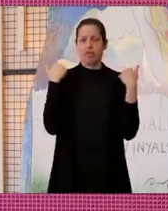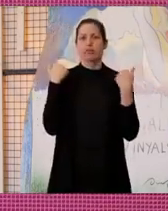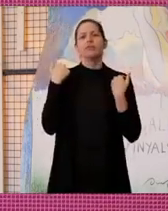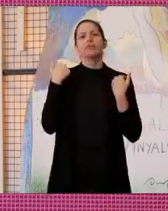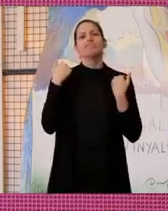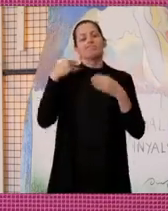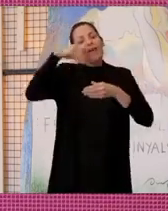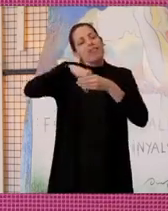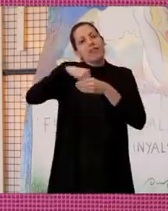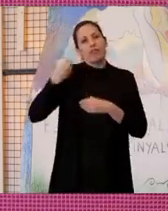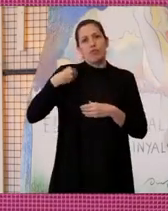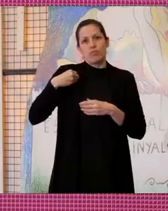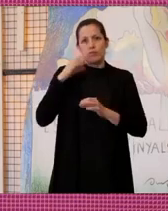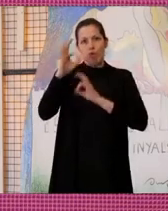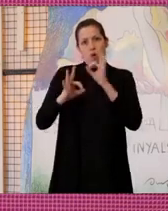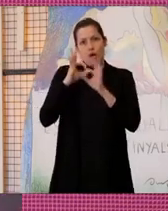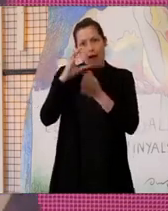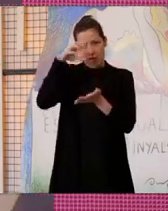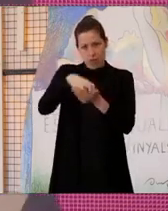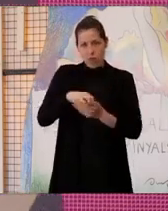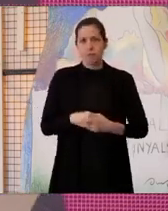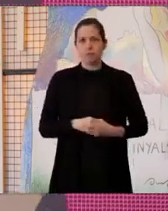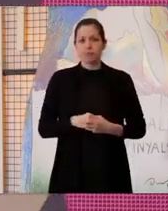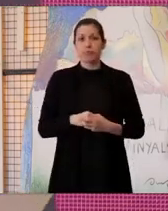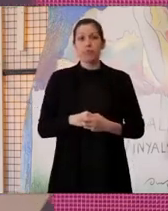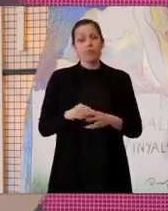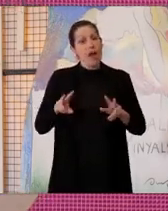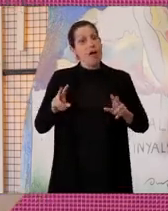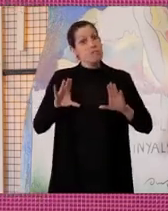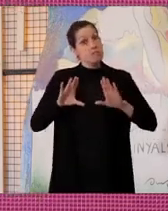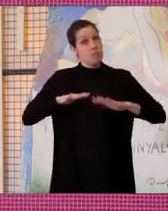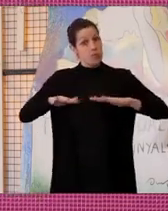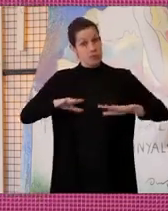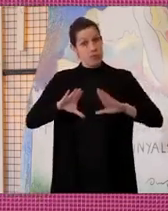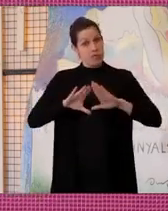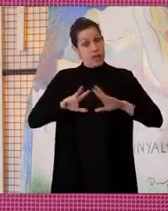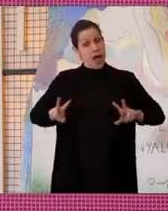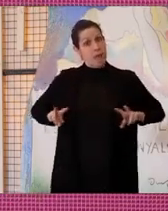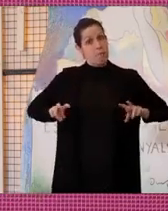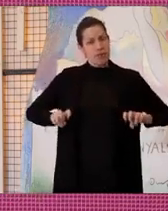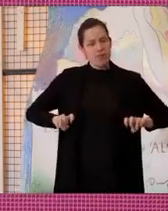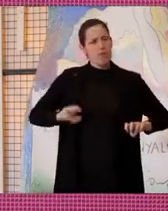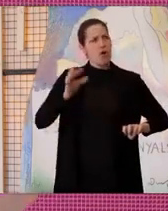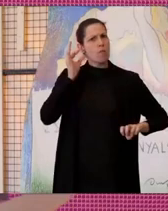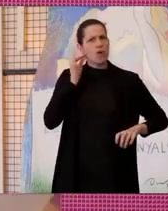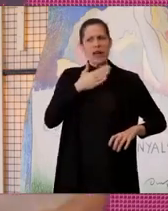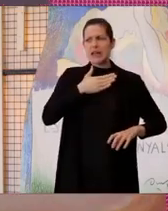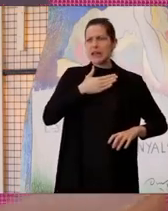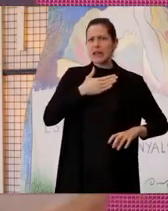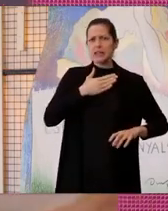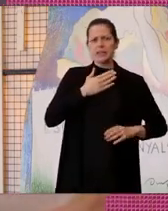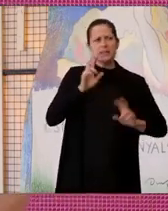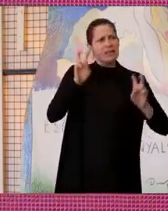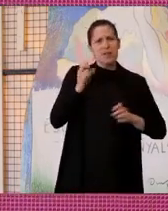de las organizaciones al principio del movimiento feminista las mujeres no querían hablar de poder eso eran cosas